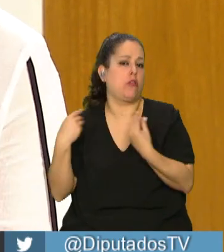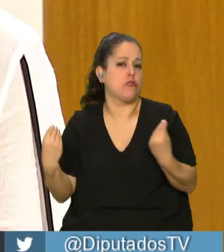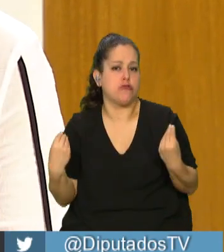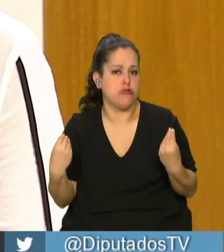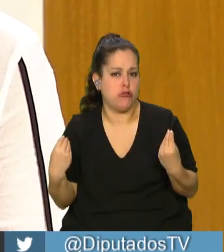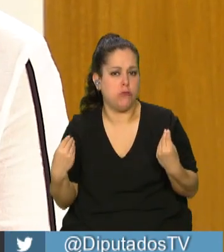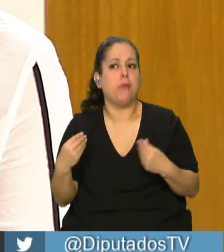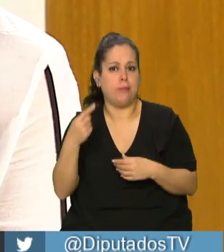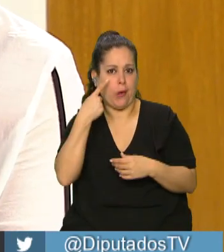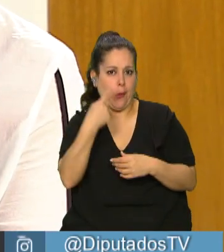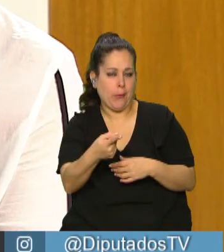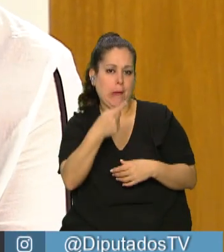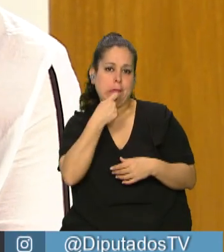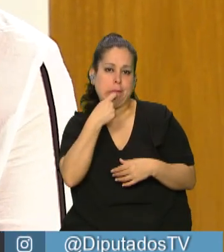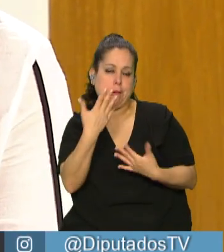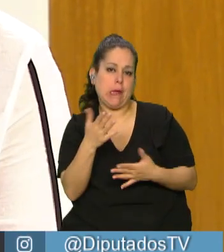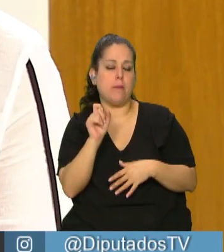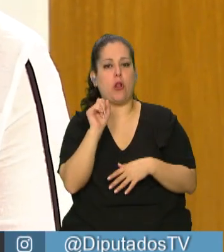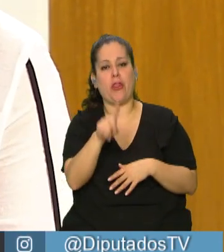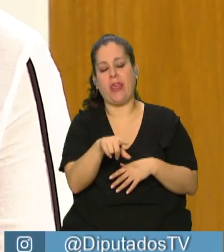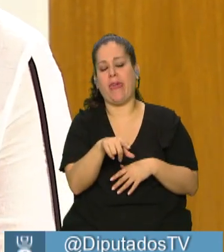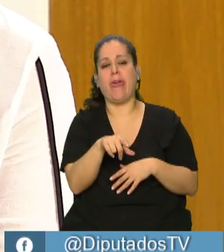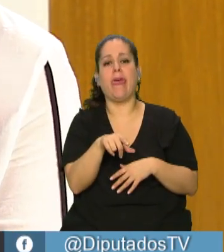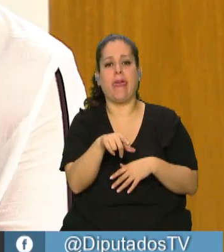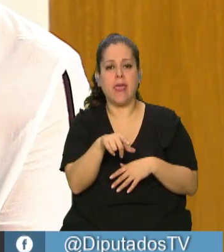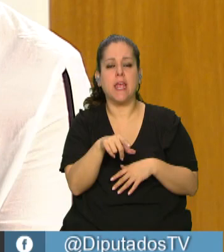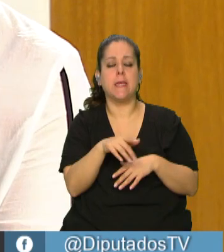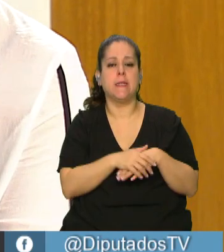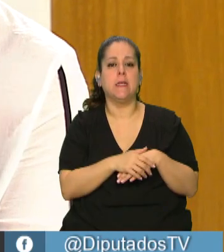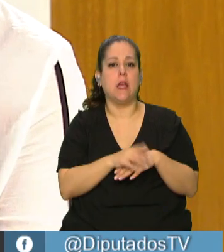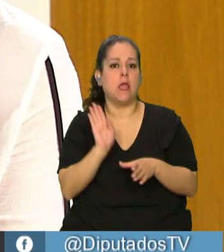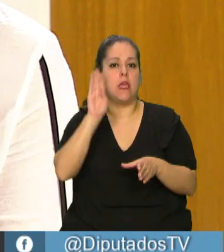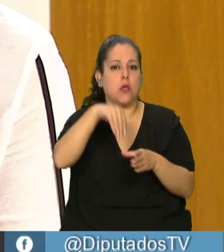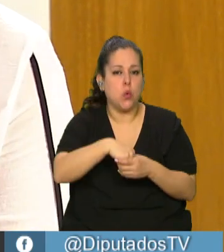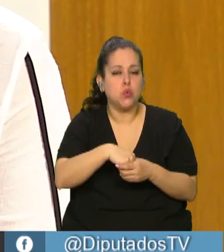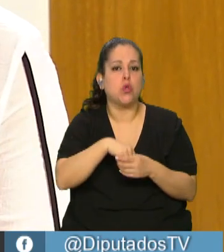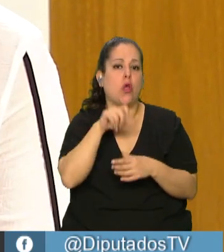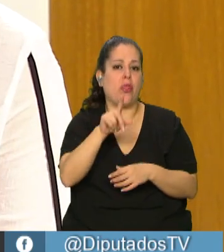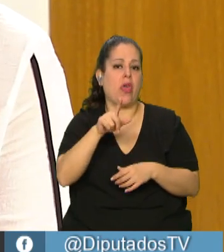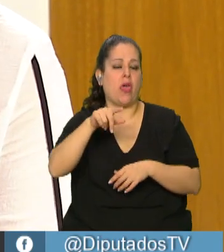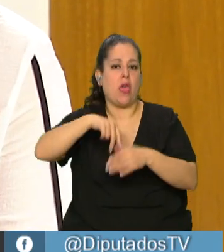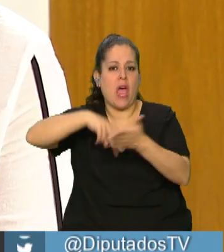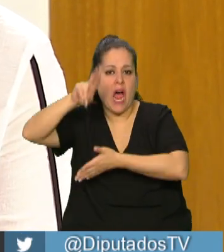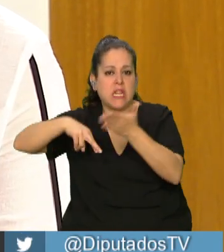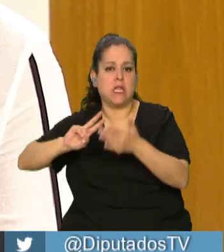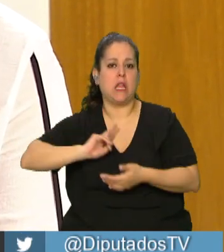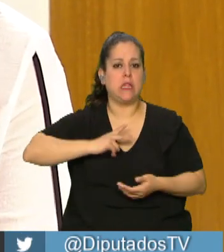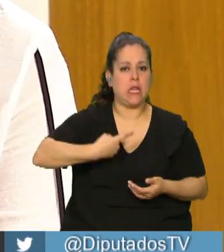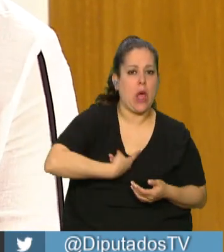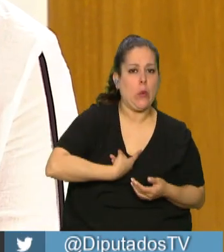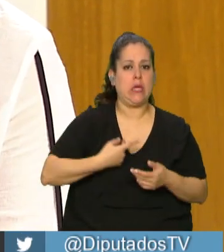muy interesantes, como por ejemplo la cuestión de la inclusión de artistas travestis y trans,